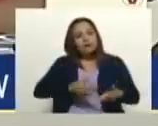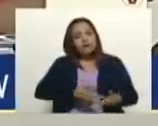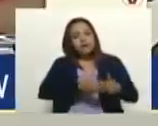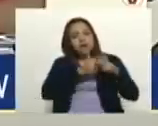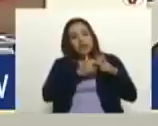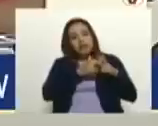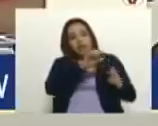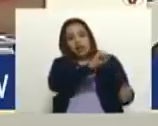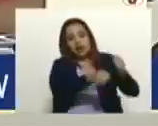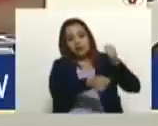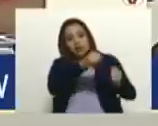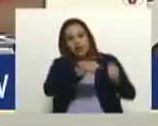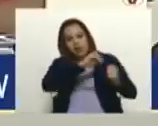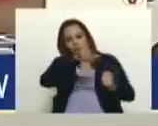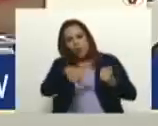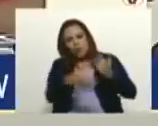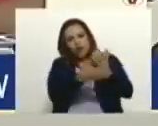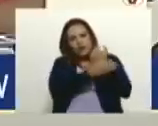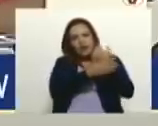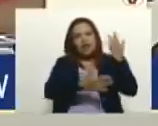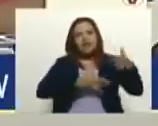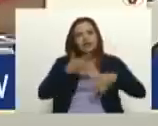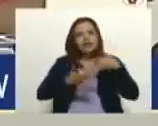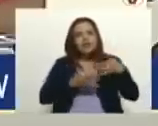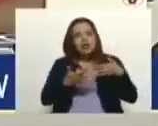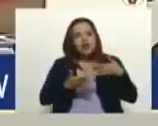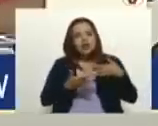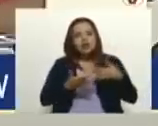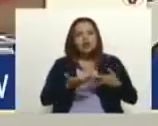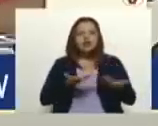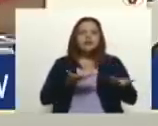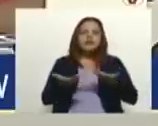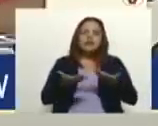Juan Guaidó en aquella aventura del